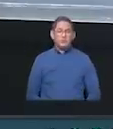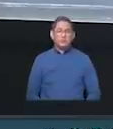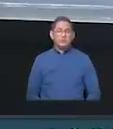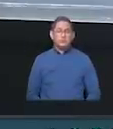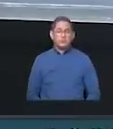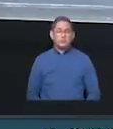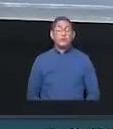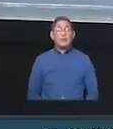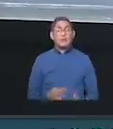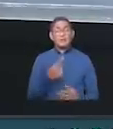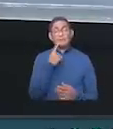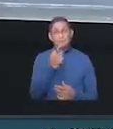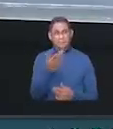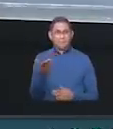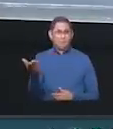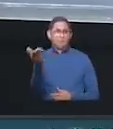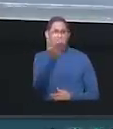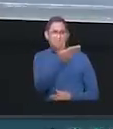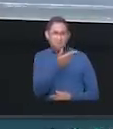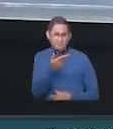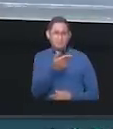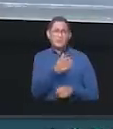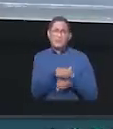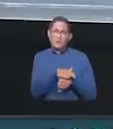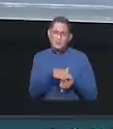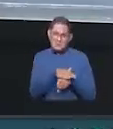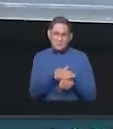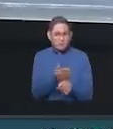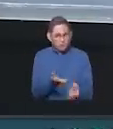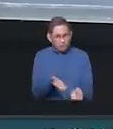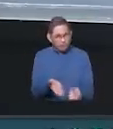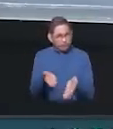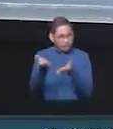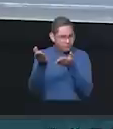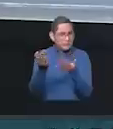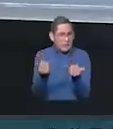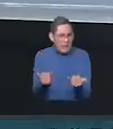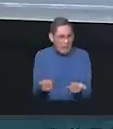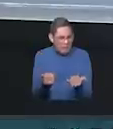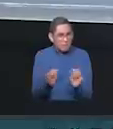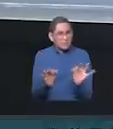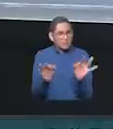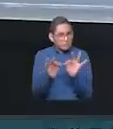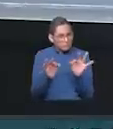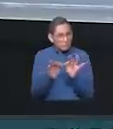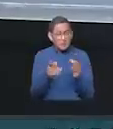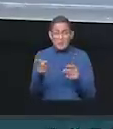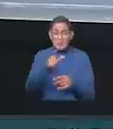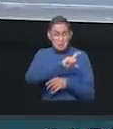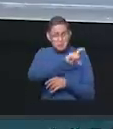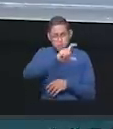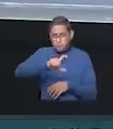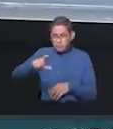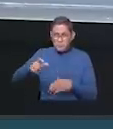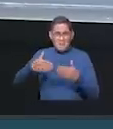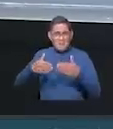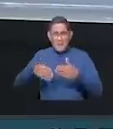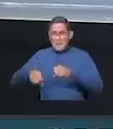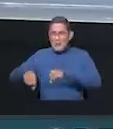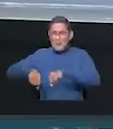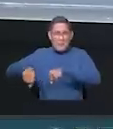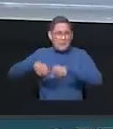intensivos así que invitamos a todos aprovechemos esta oportunidad estamos en todo el territorio nacional avanzando